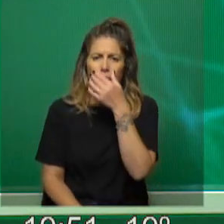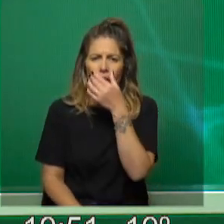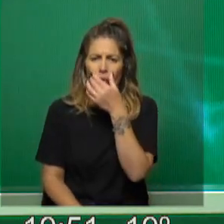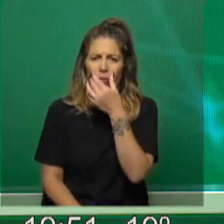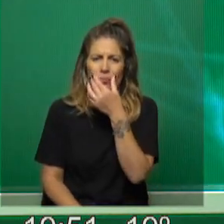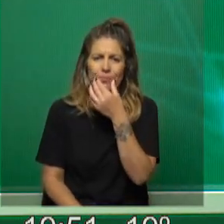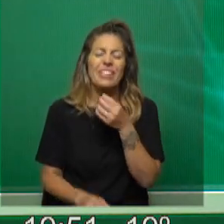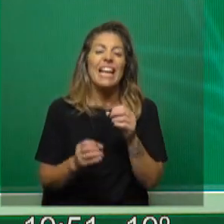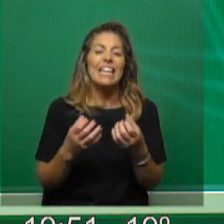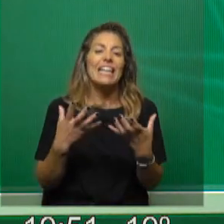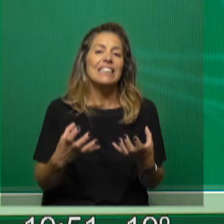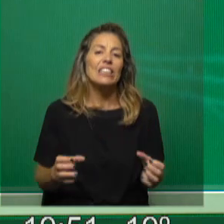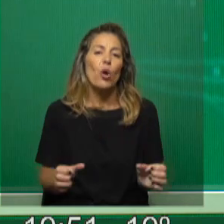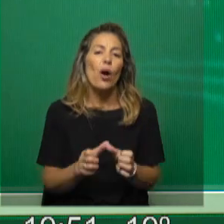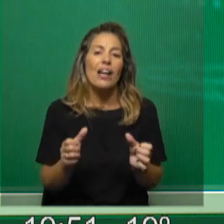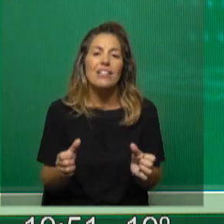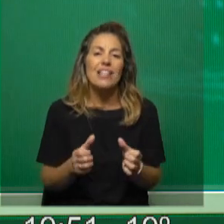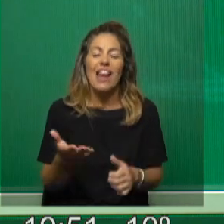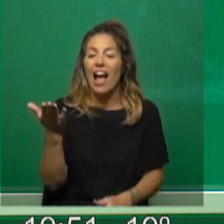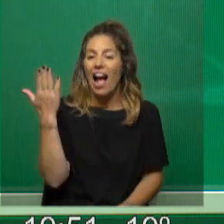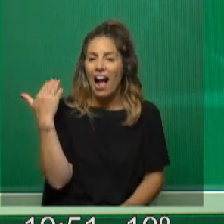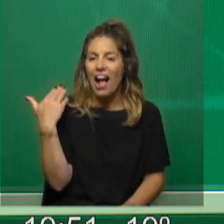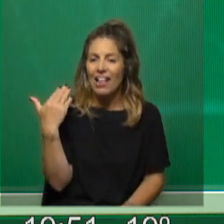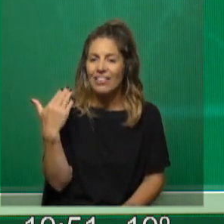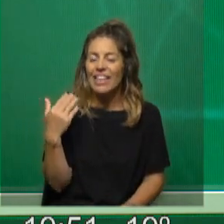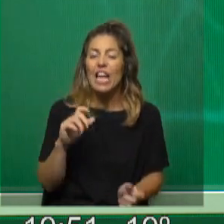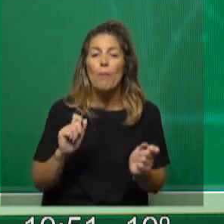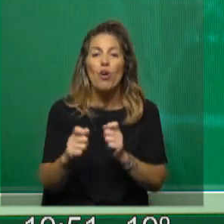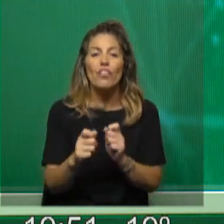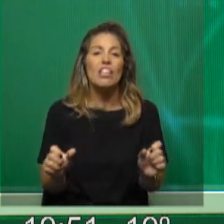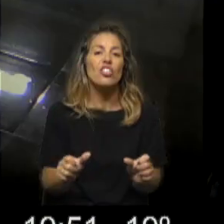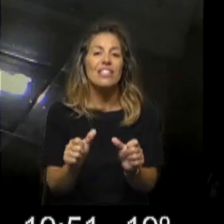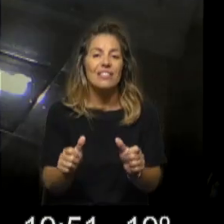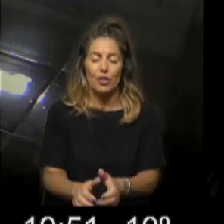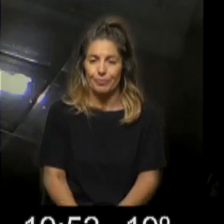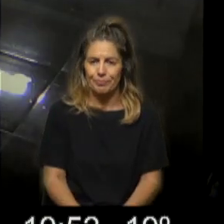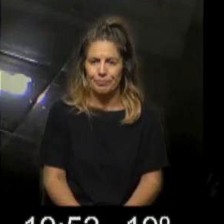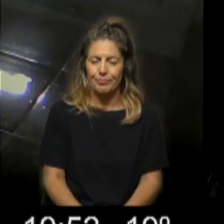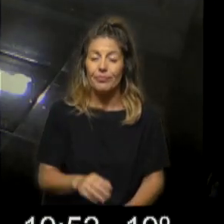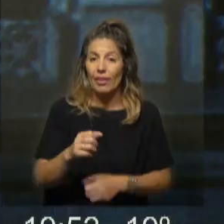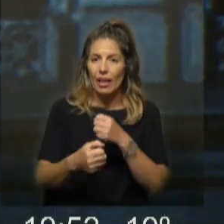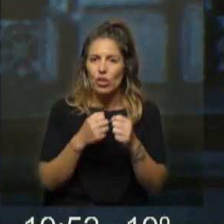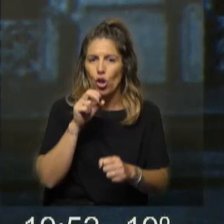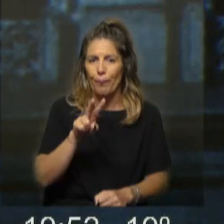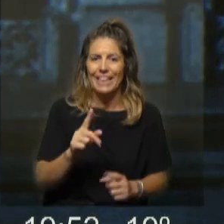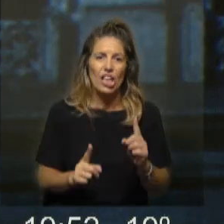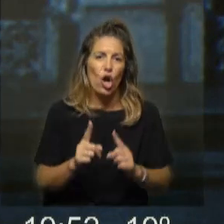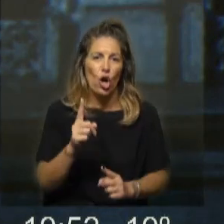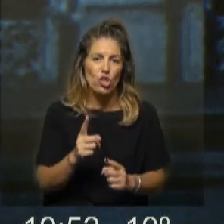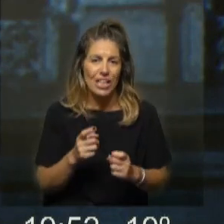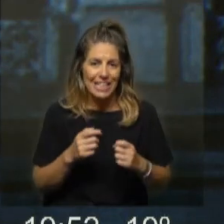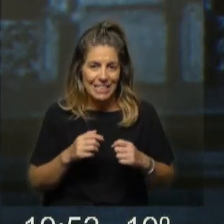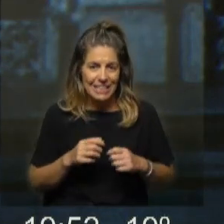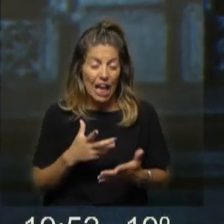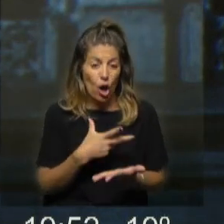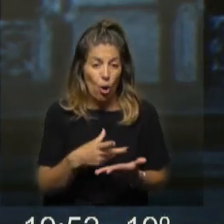Bueno, ¿qué intentos hubo anteriormente y qué modificaciones se hicieron? Bueno, en 2011 se integró, se